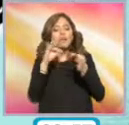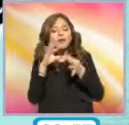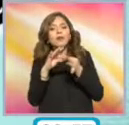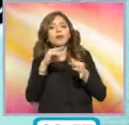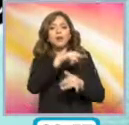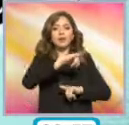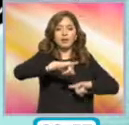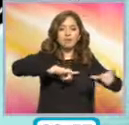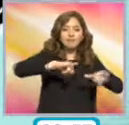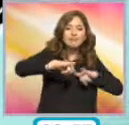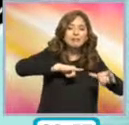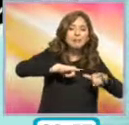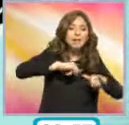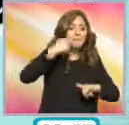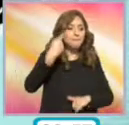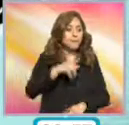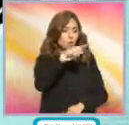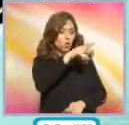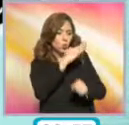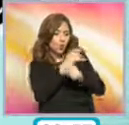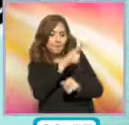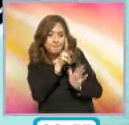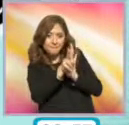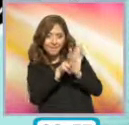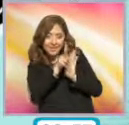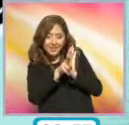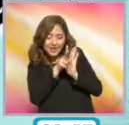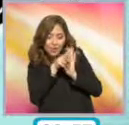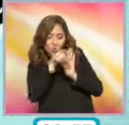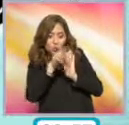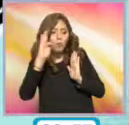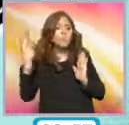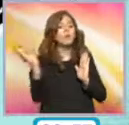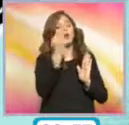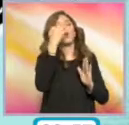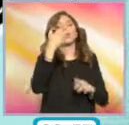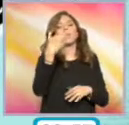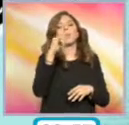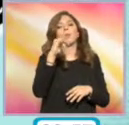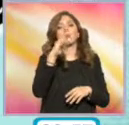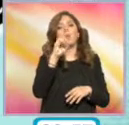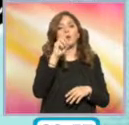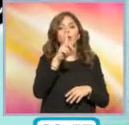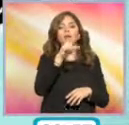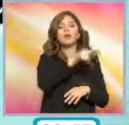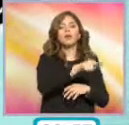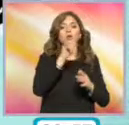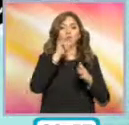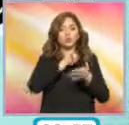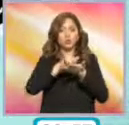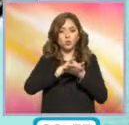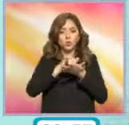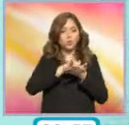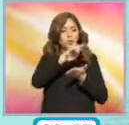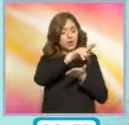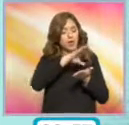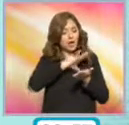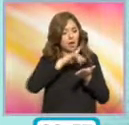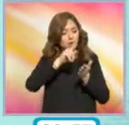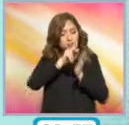aquel tiempo. Y es un video muy bonito, entre otros tantos que tiene la Fundación Humboldt en su canal de YouTube, que, bueno, ponemos ahí a través de un